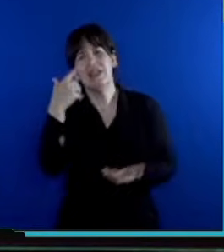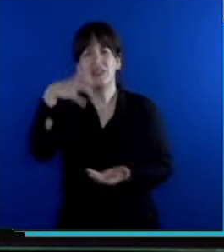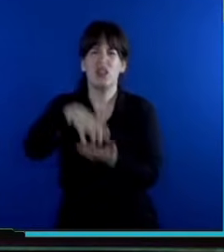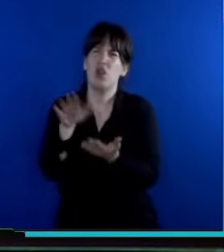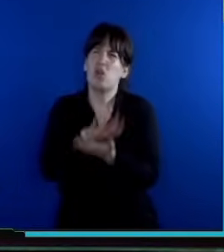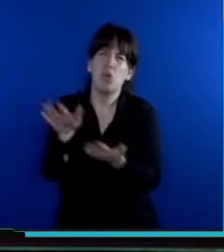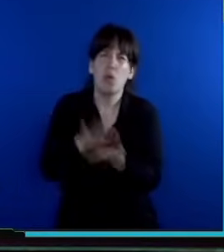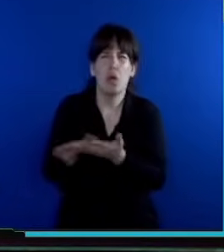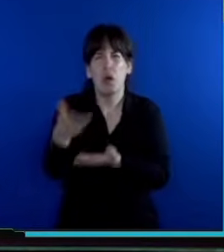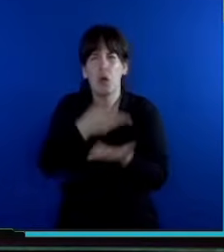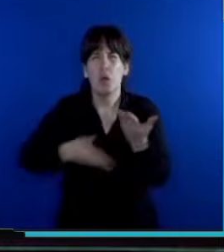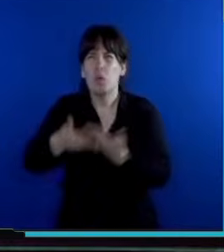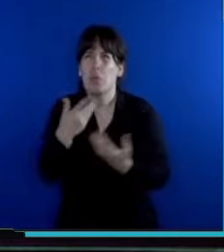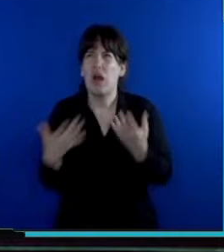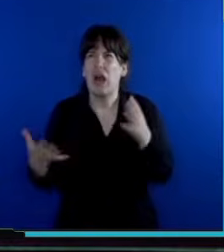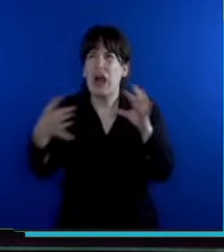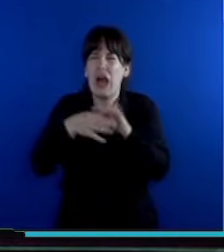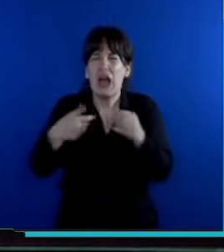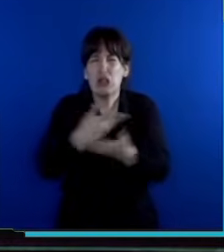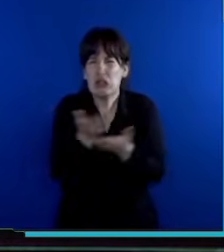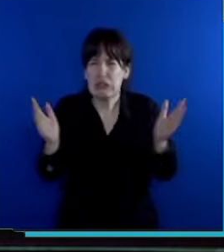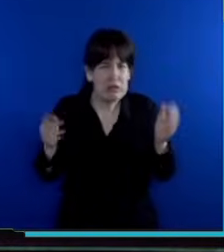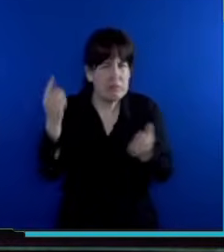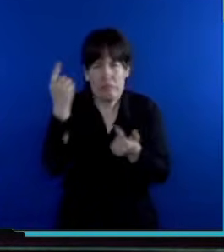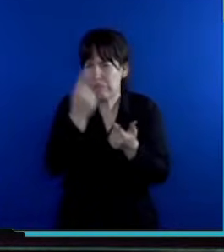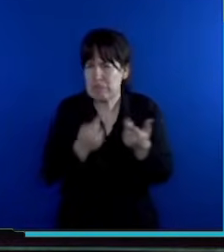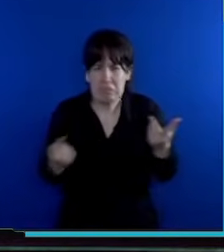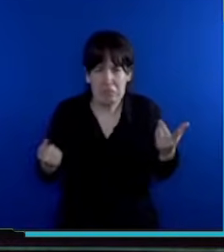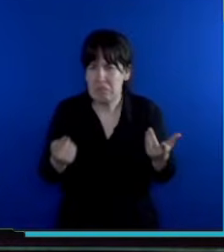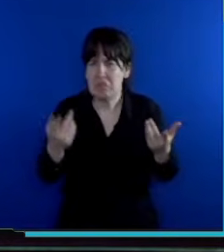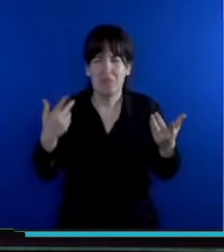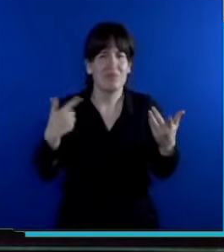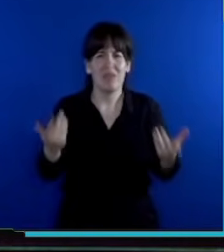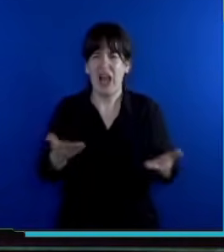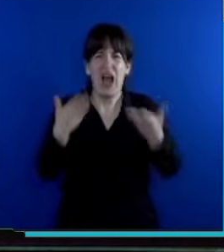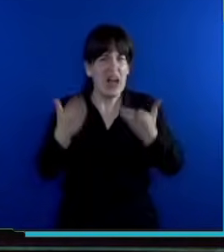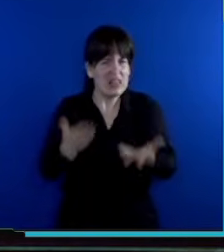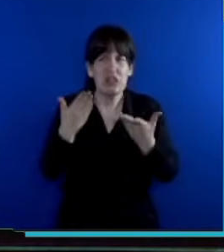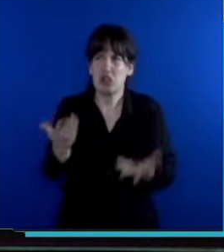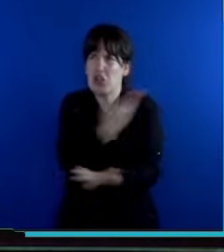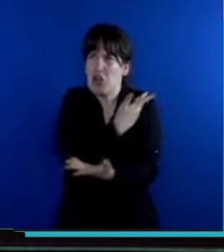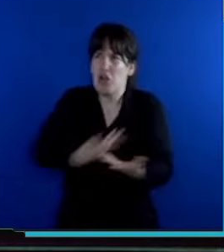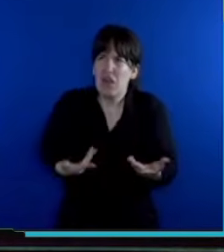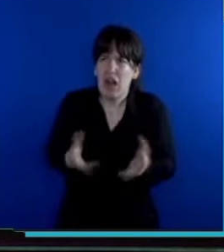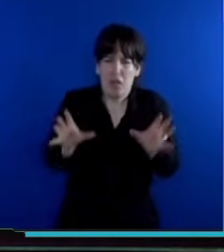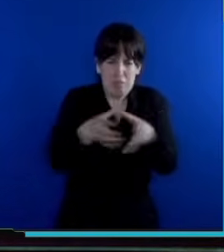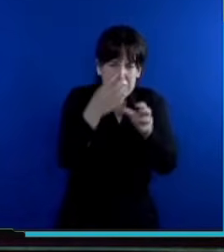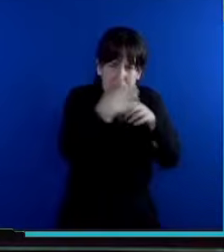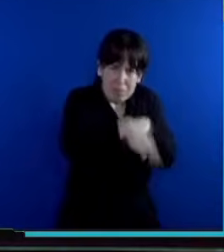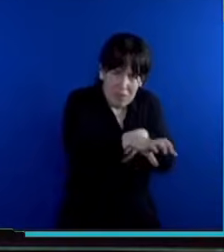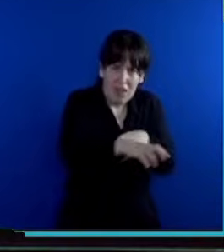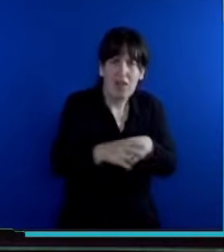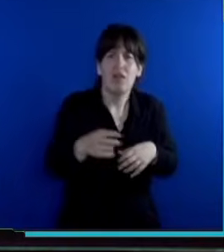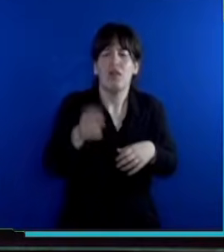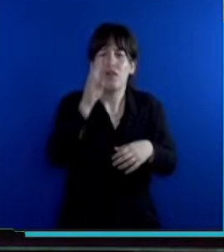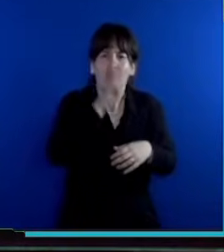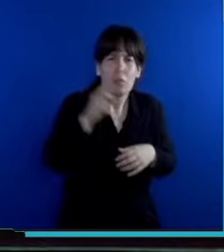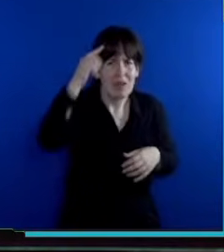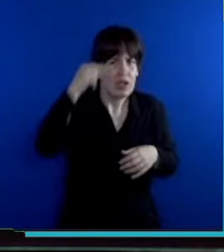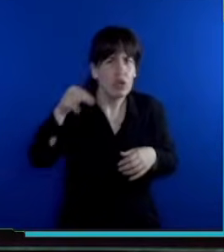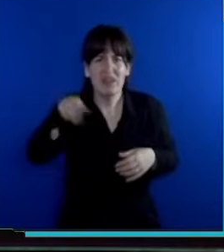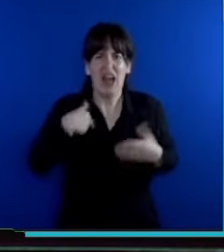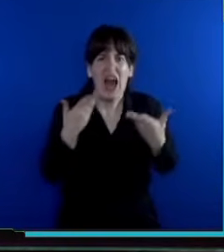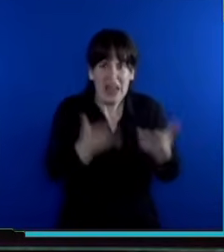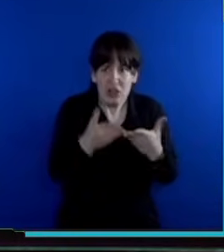de cooperativismo y asociativismo. Hay una jefatura de asesores del gobernador. Hay 2.900 tipos que lo